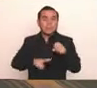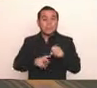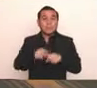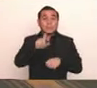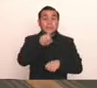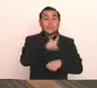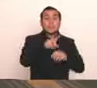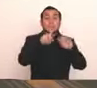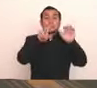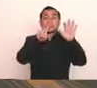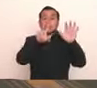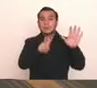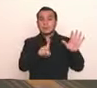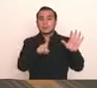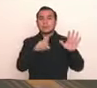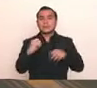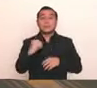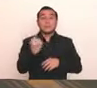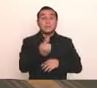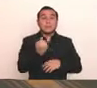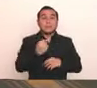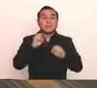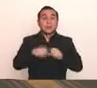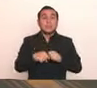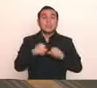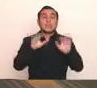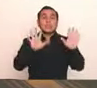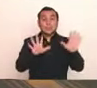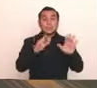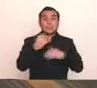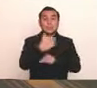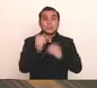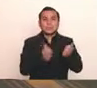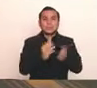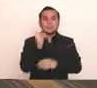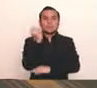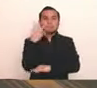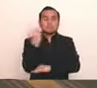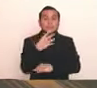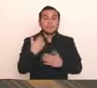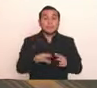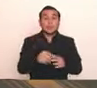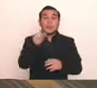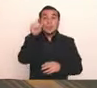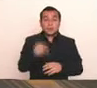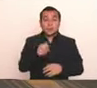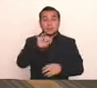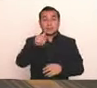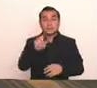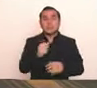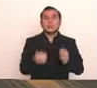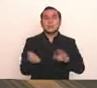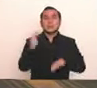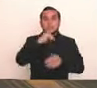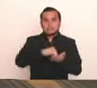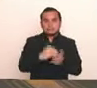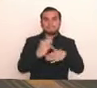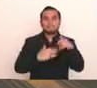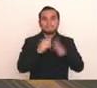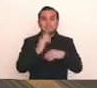160 pacientes contemplaba 7 buses y 10 unidades con intensivos el hotel si está lo convertimos en un hospital